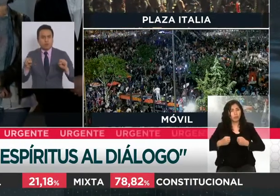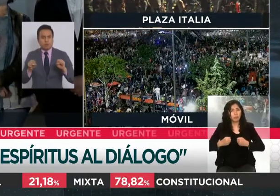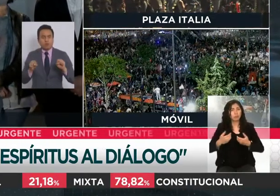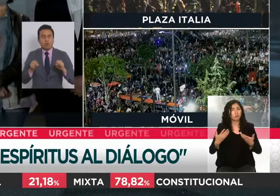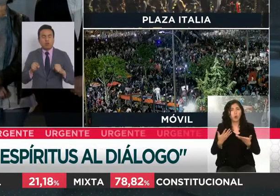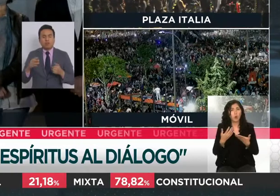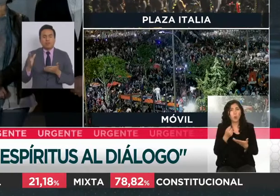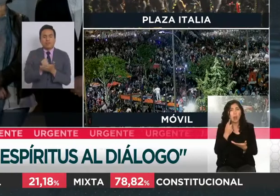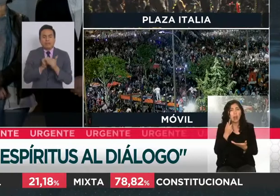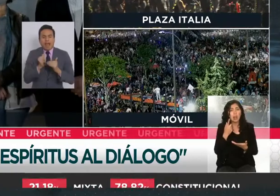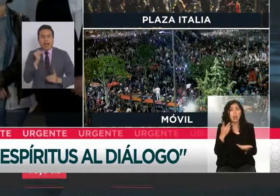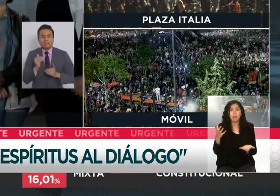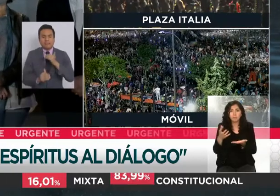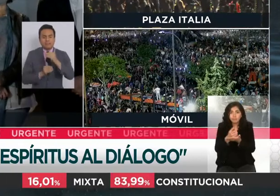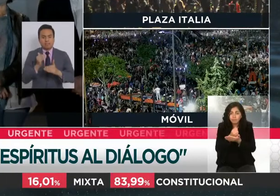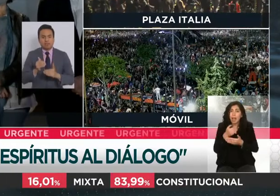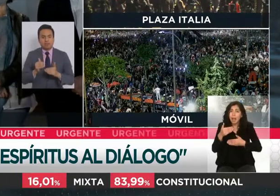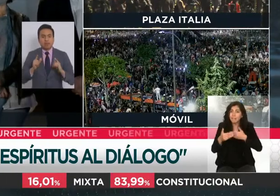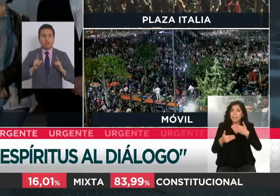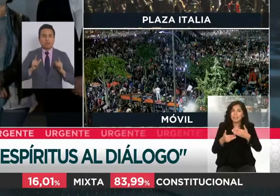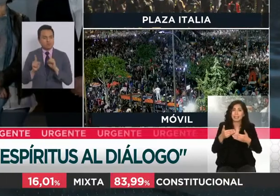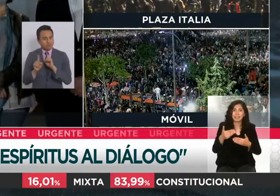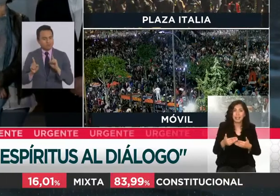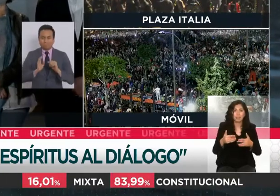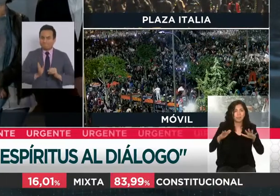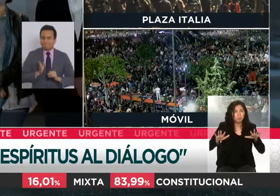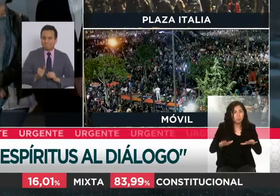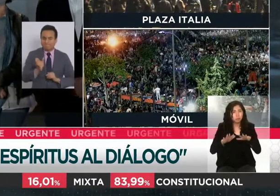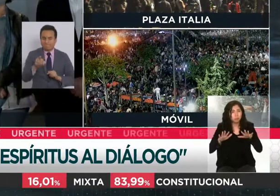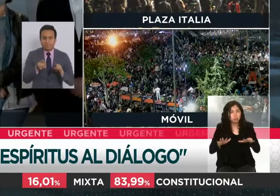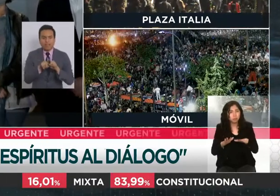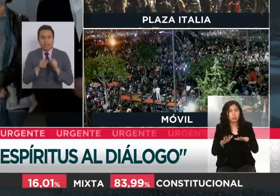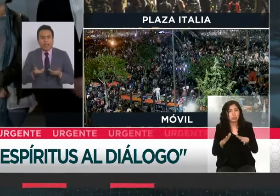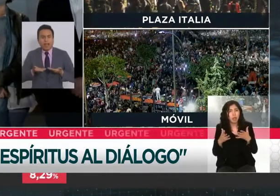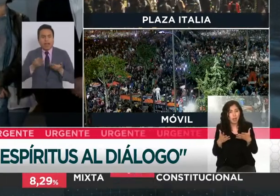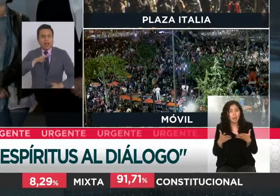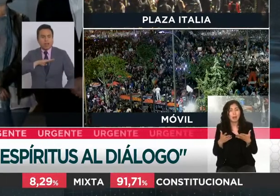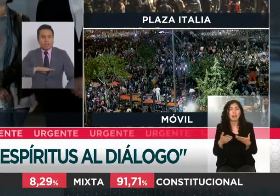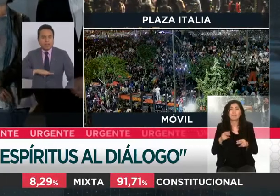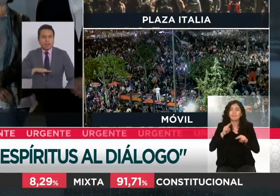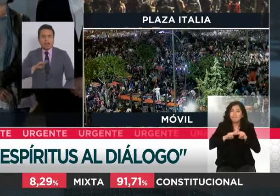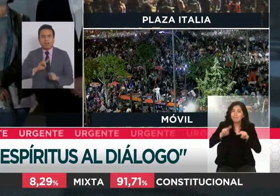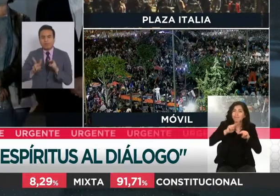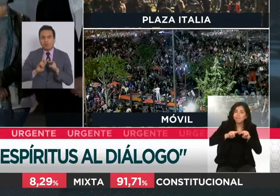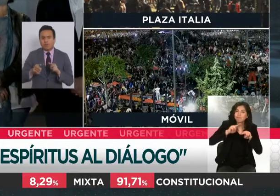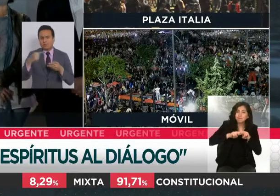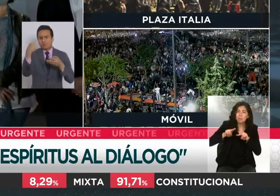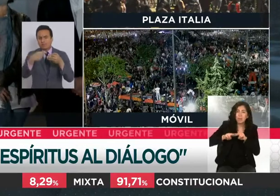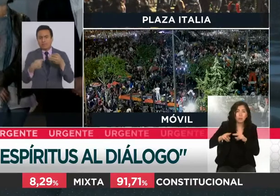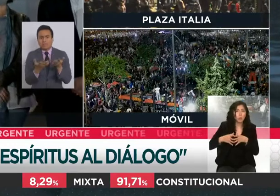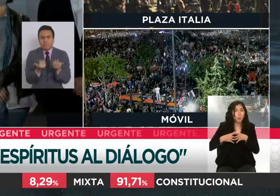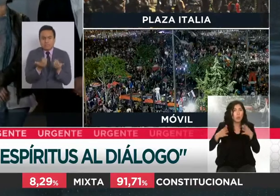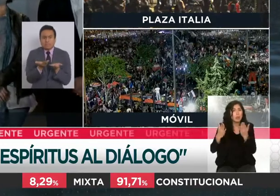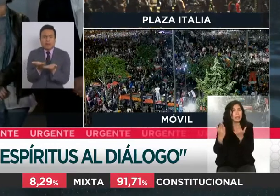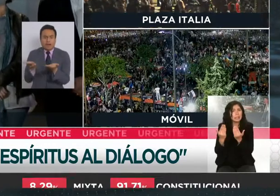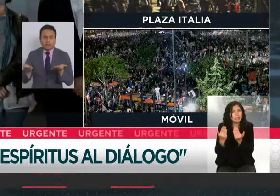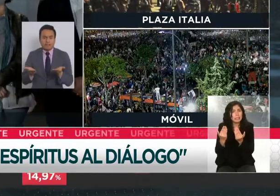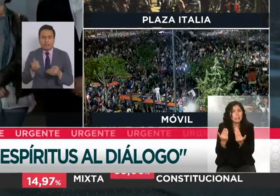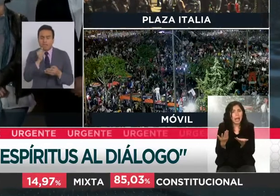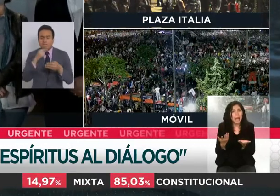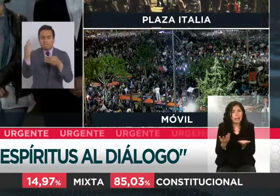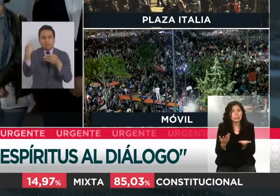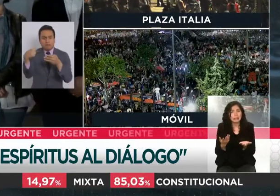seguir avanzando sin descanso para aliviar y resolver las grandes necesidades y